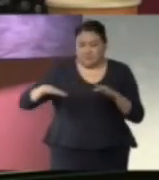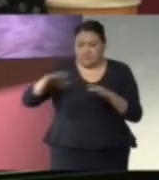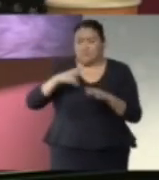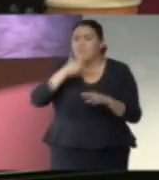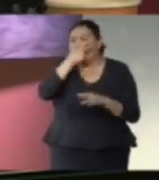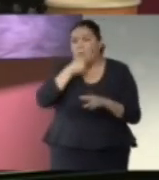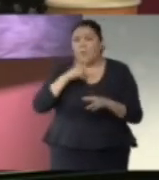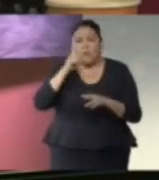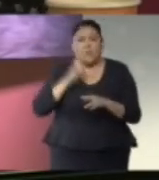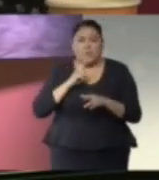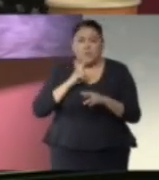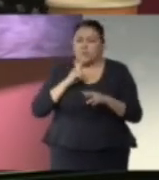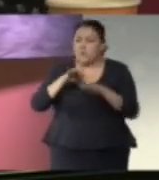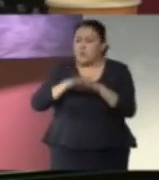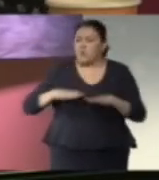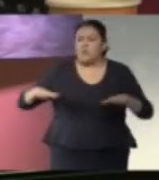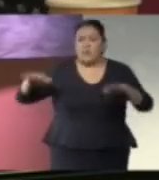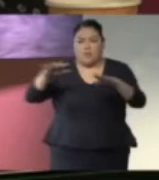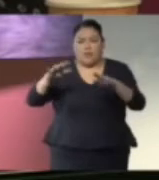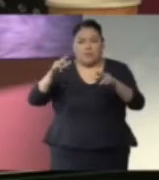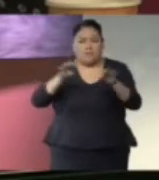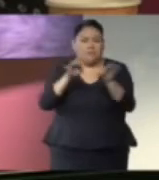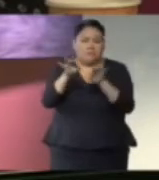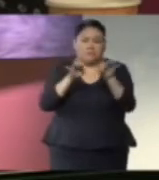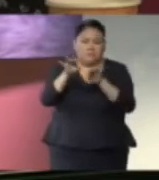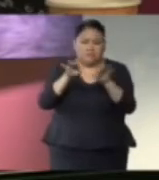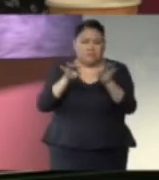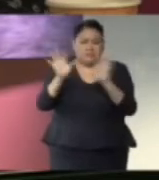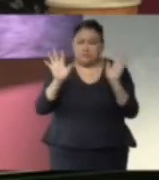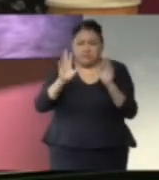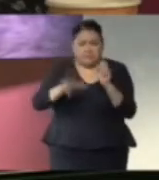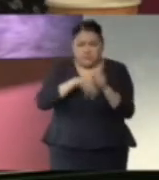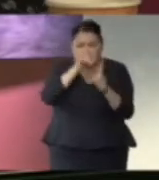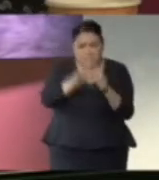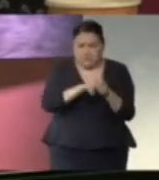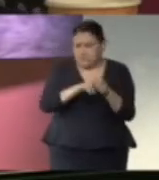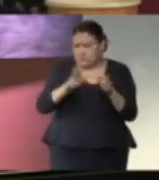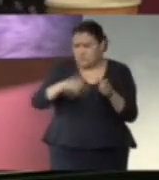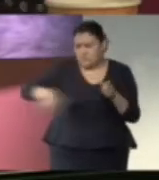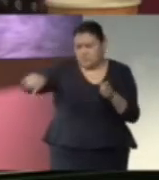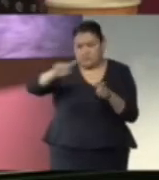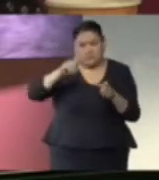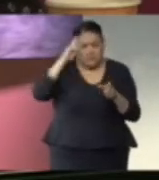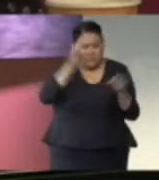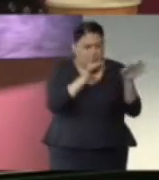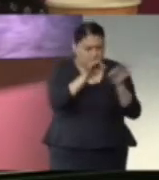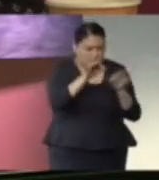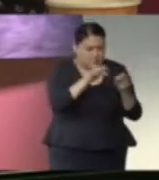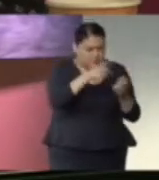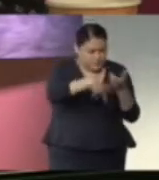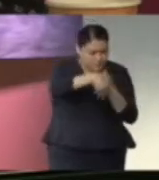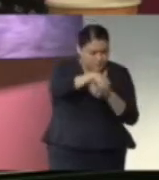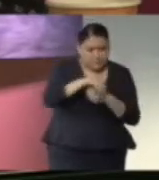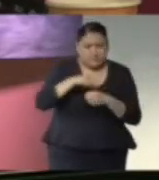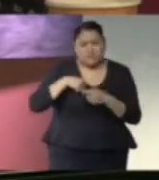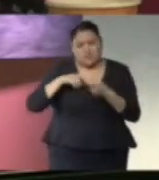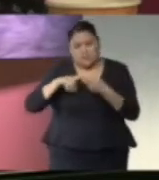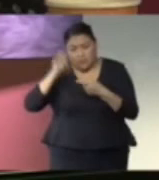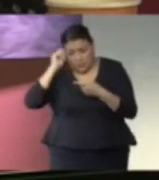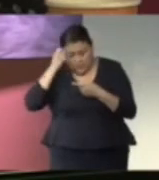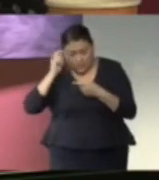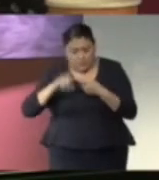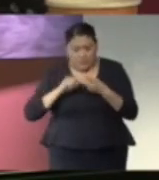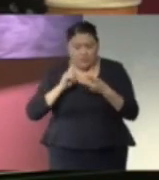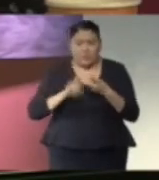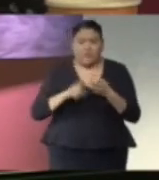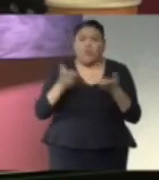mujeres de toda la población en el mercado de trabajo, en la generación de riqueza, en la generación de bienes y servicios,